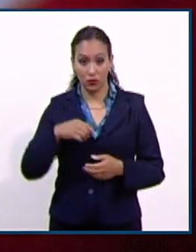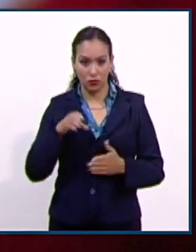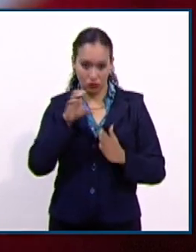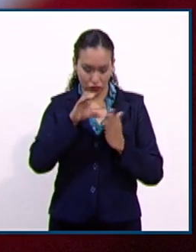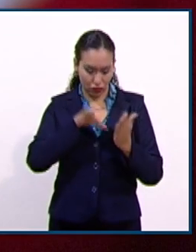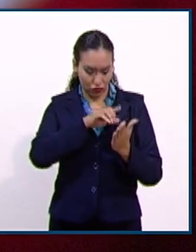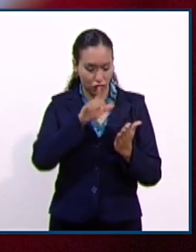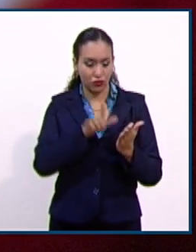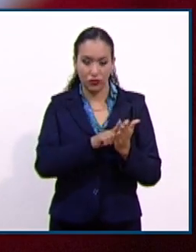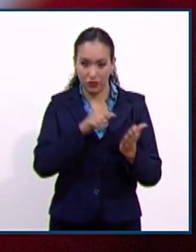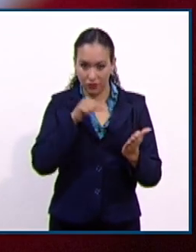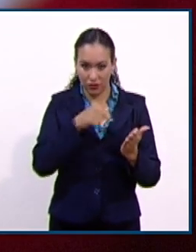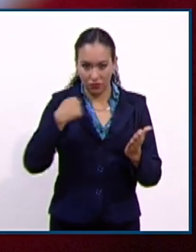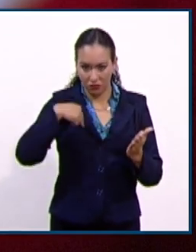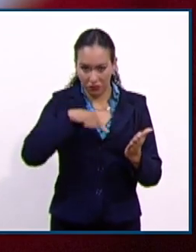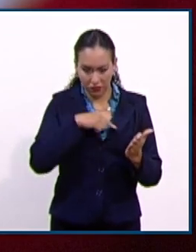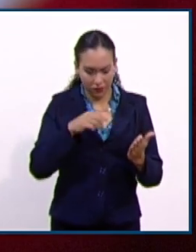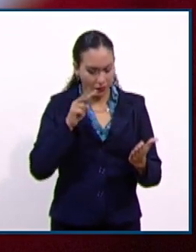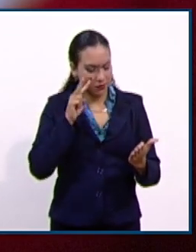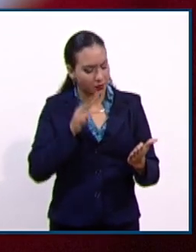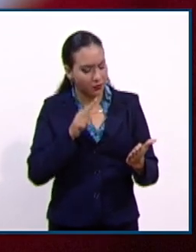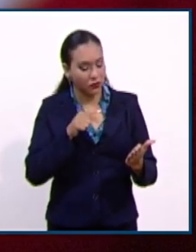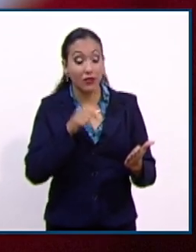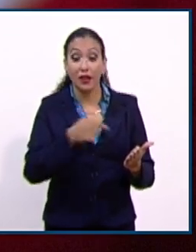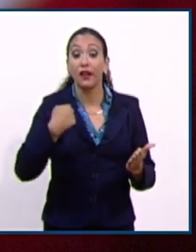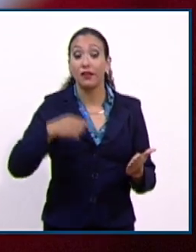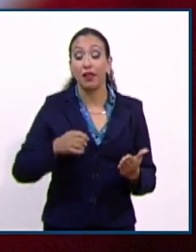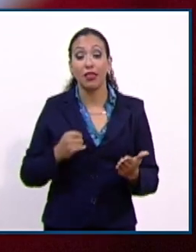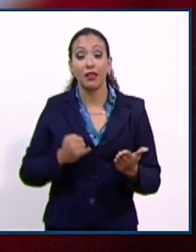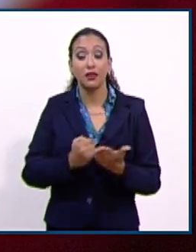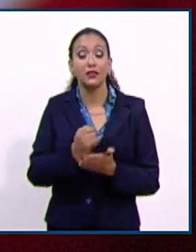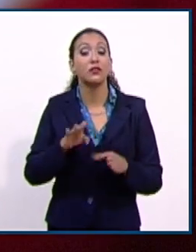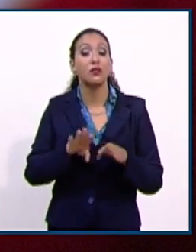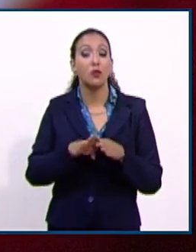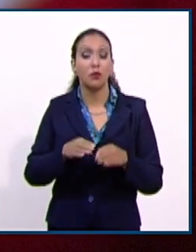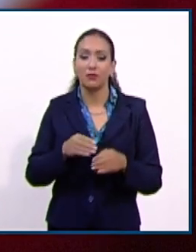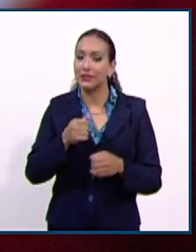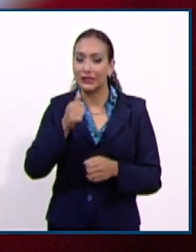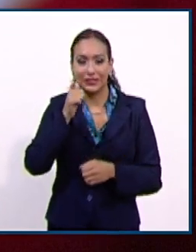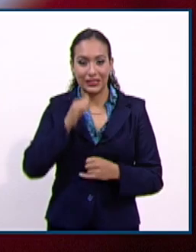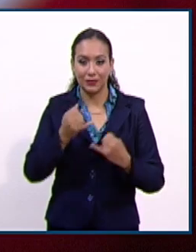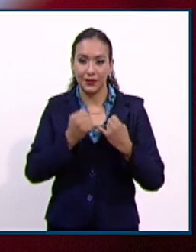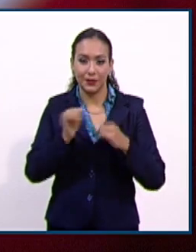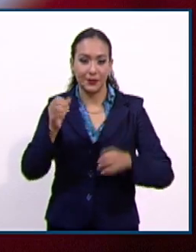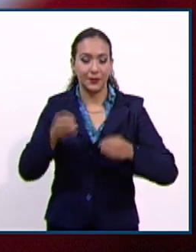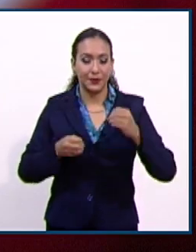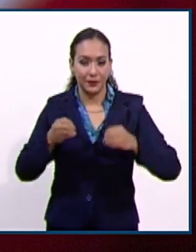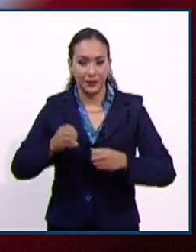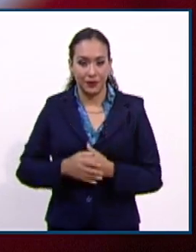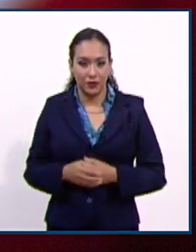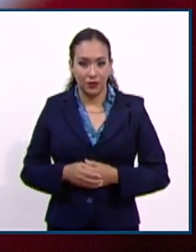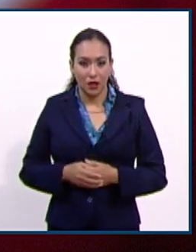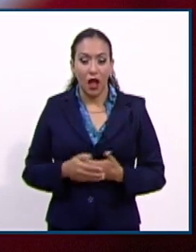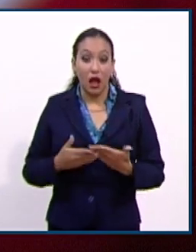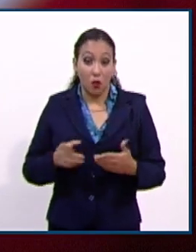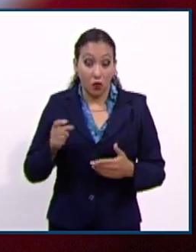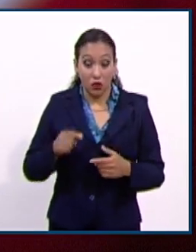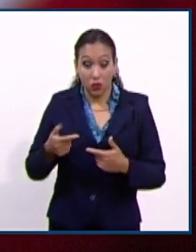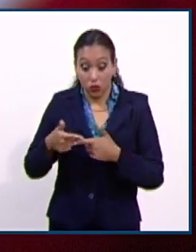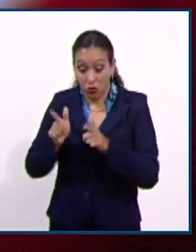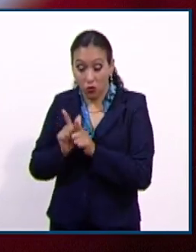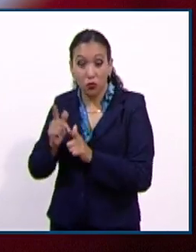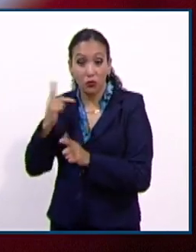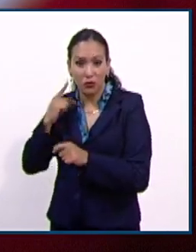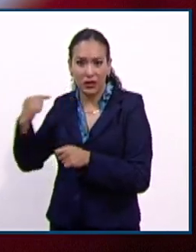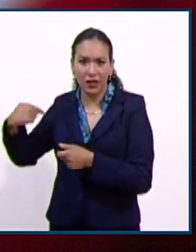poder resolver los asuntos sin una presión de grupos políticos,